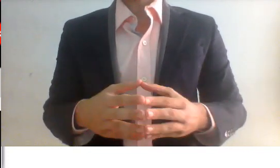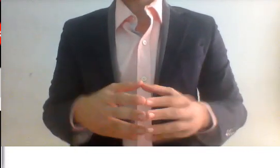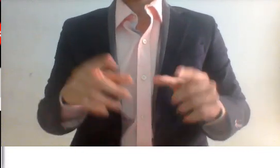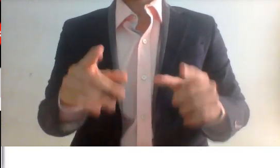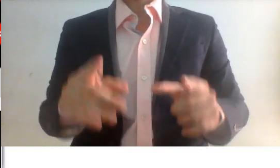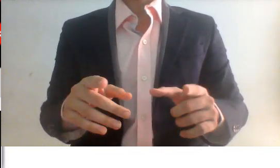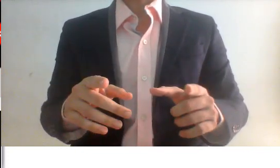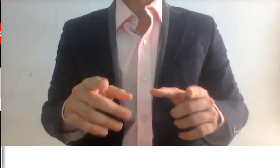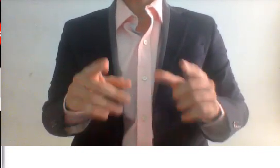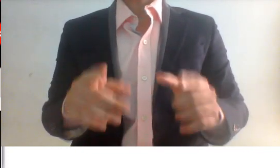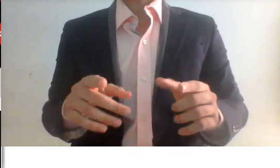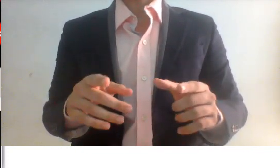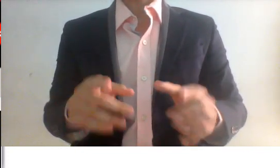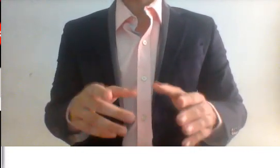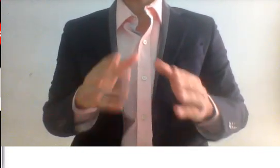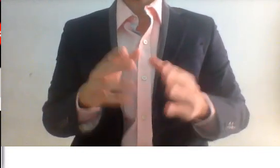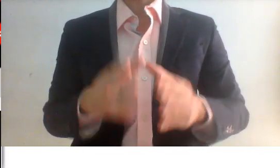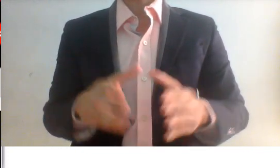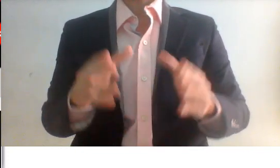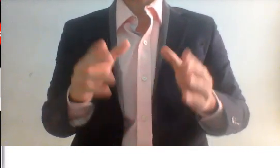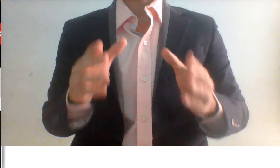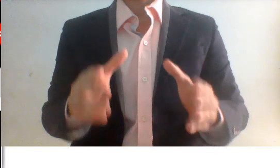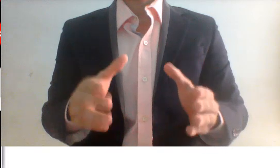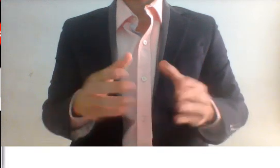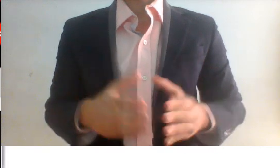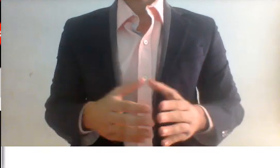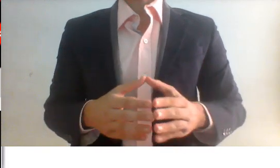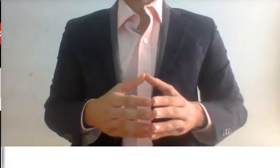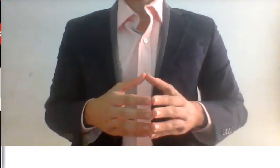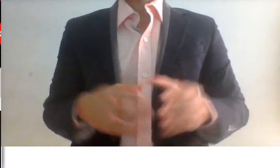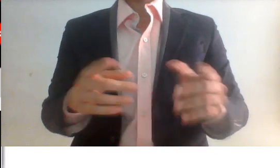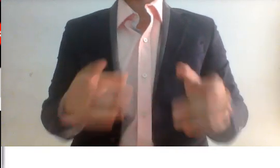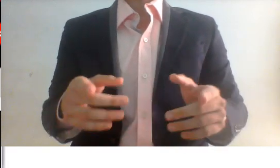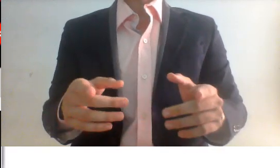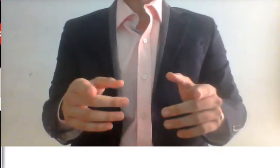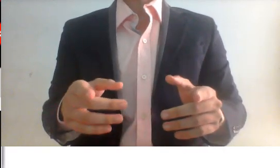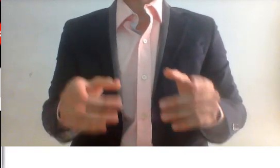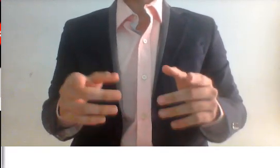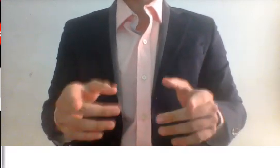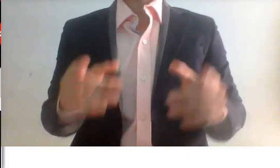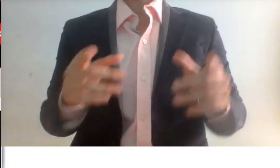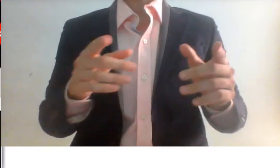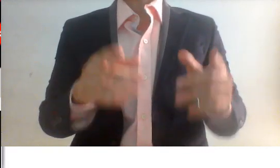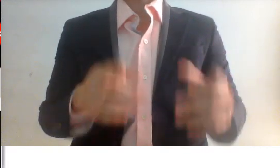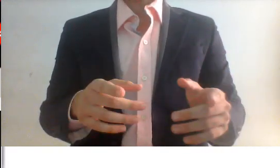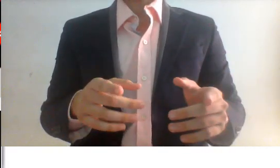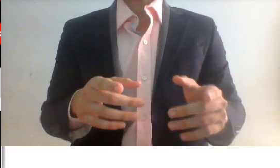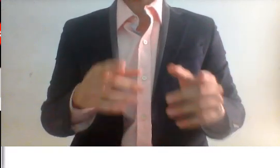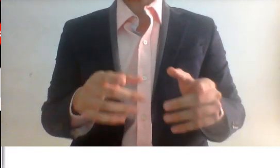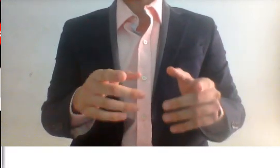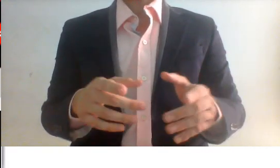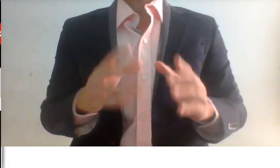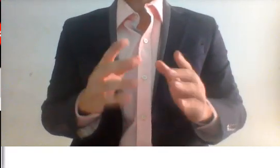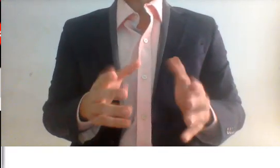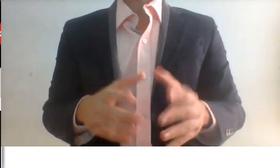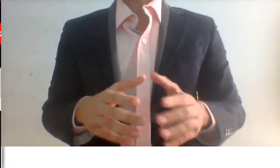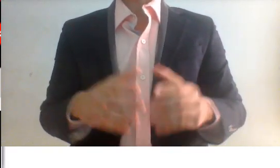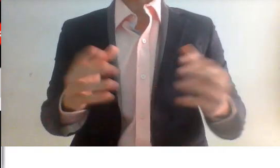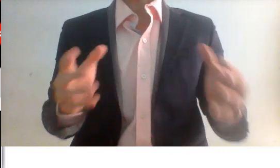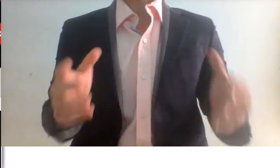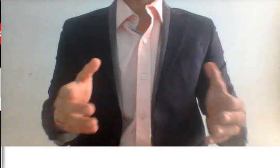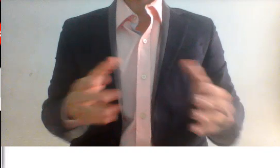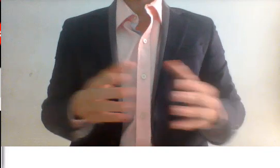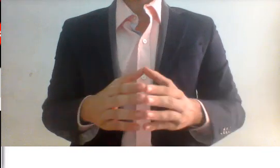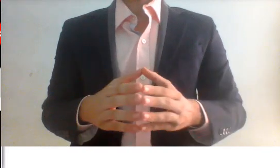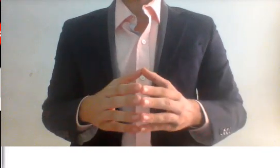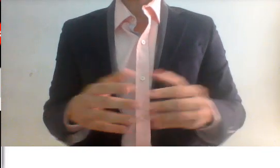adivinen qué, ese cargo iba dirigido al tema de fideicomisos. Precisamente por eso estos personajes del PAN que ahora dicen que